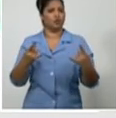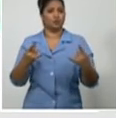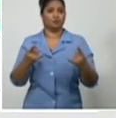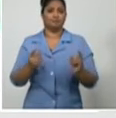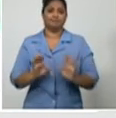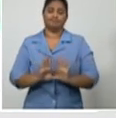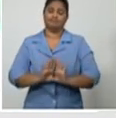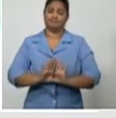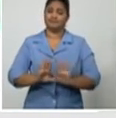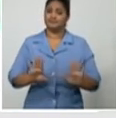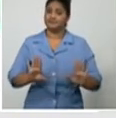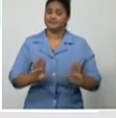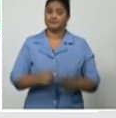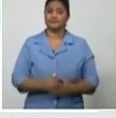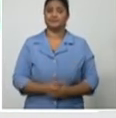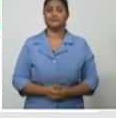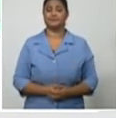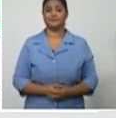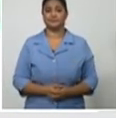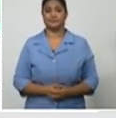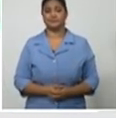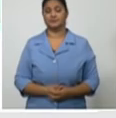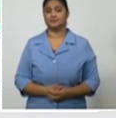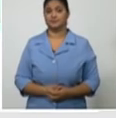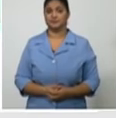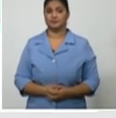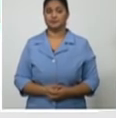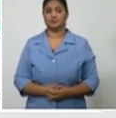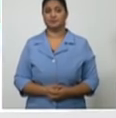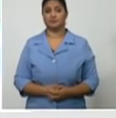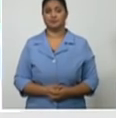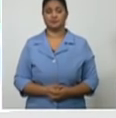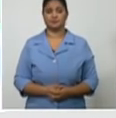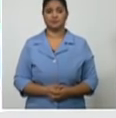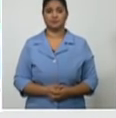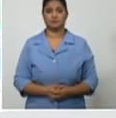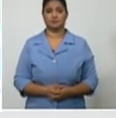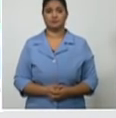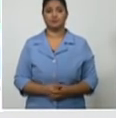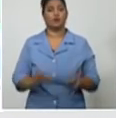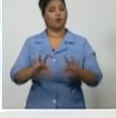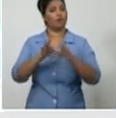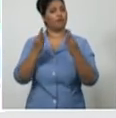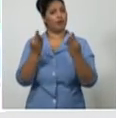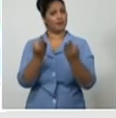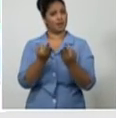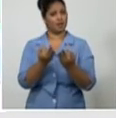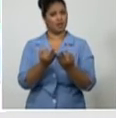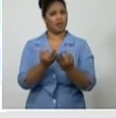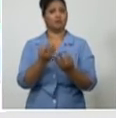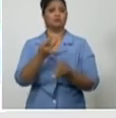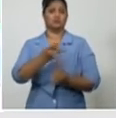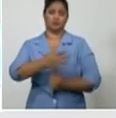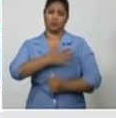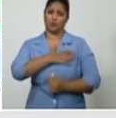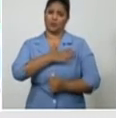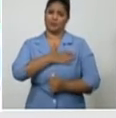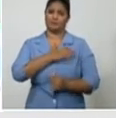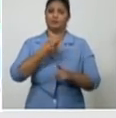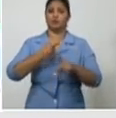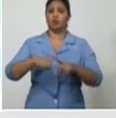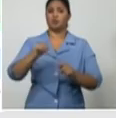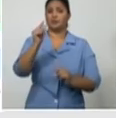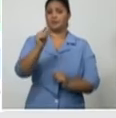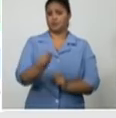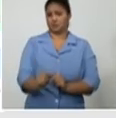que se aplicaron. Lamentamos mucho y damos las condolencias a familiares y amistades. Fallece una